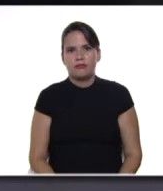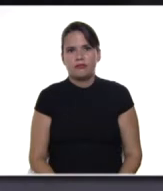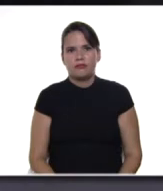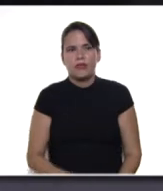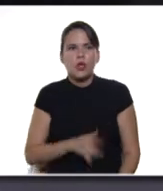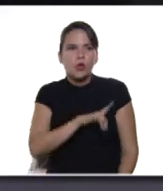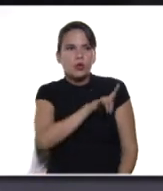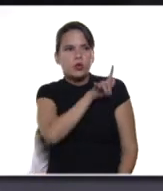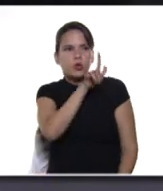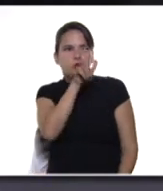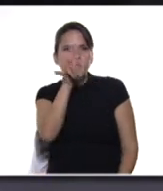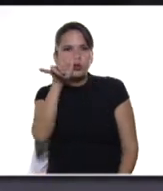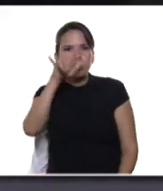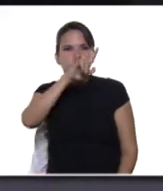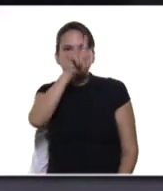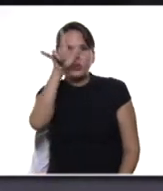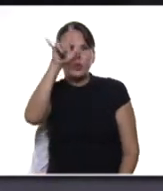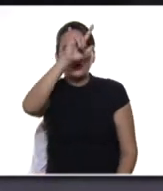¡Despegamos!